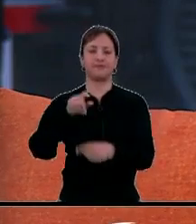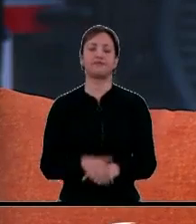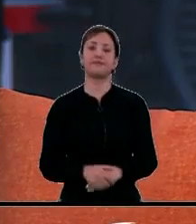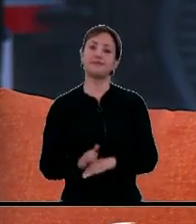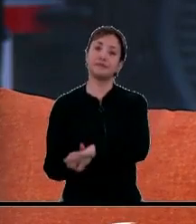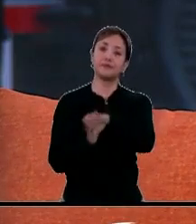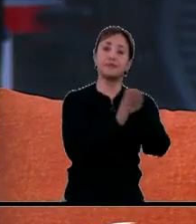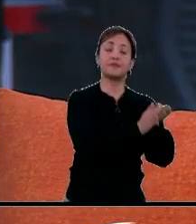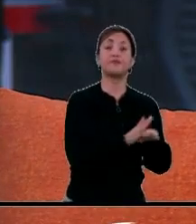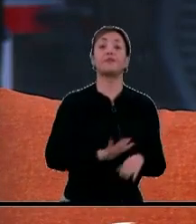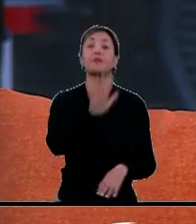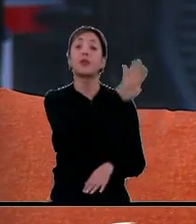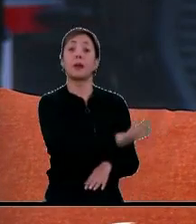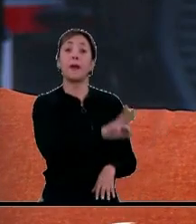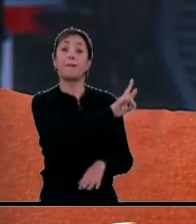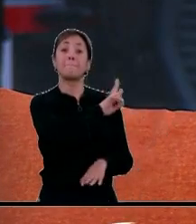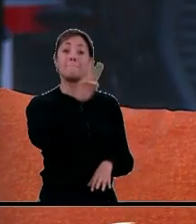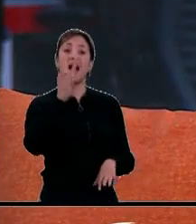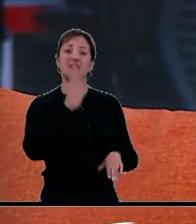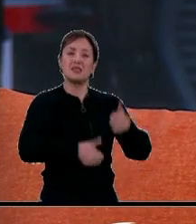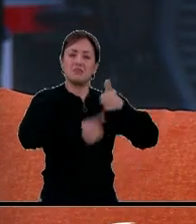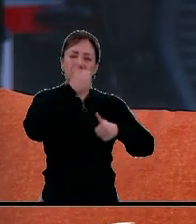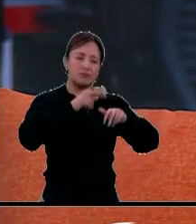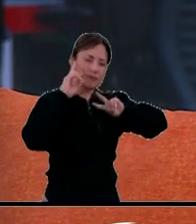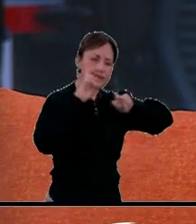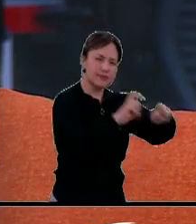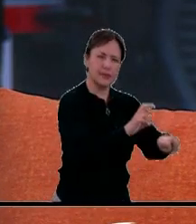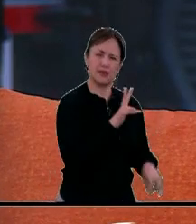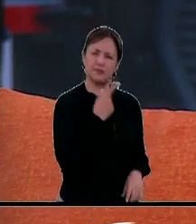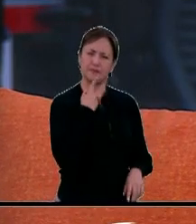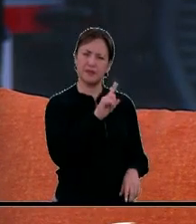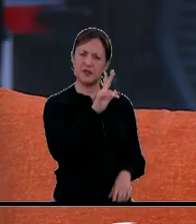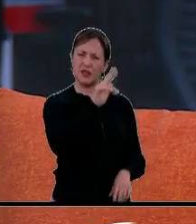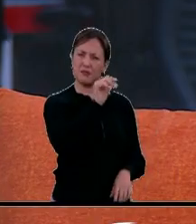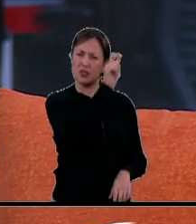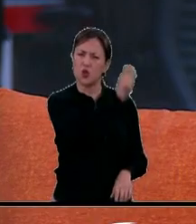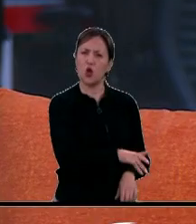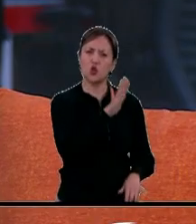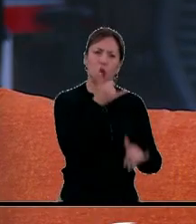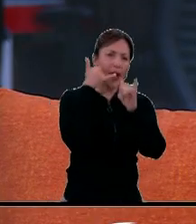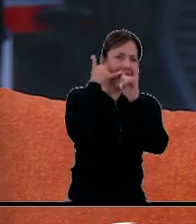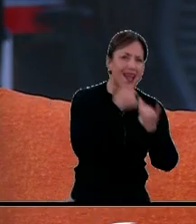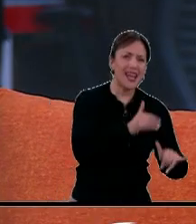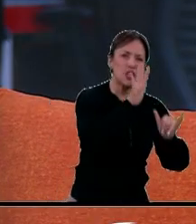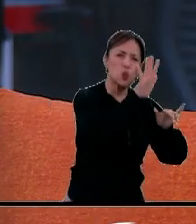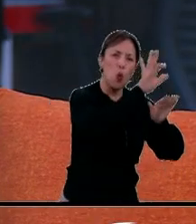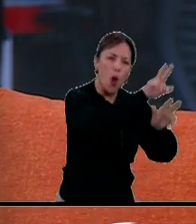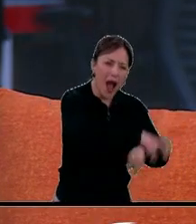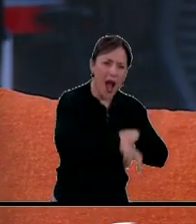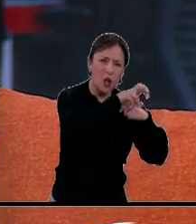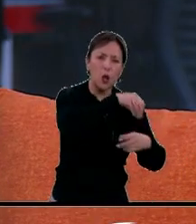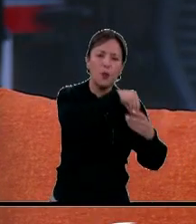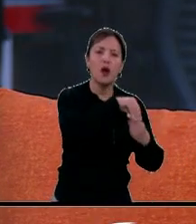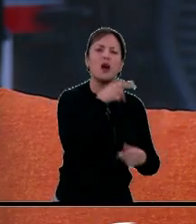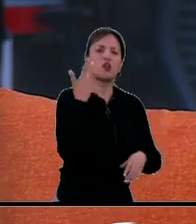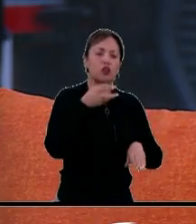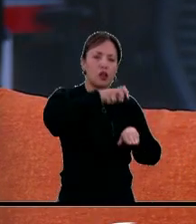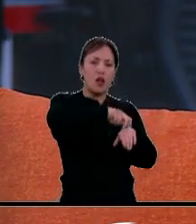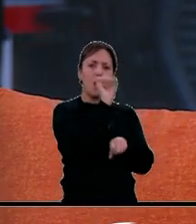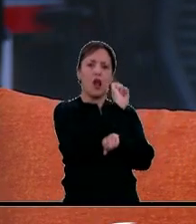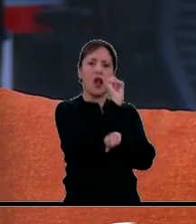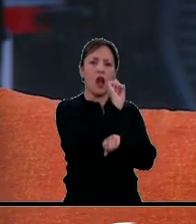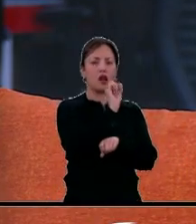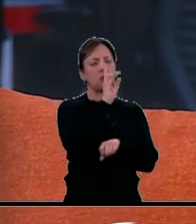Y las autoridades en el Valle del Cauca investigan la extraña muerte de una ingeniera agrónoma. El cuerpo fue hallado en su carro, no presentaba señales